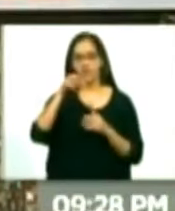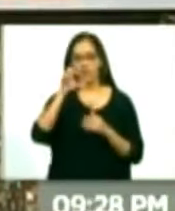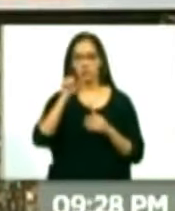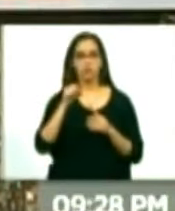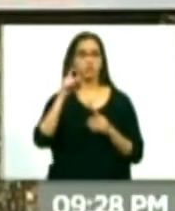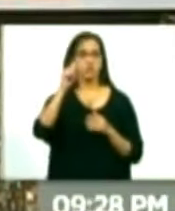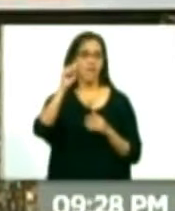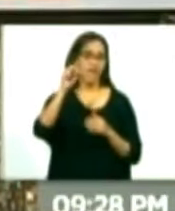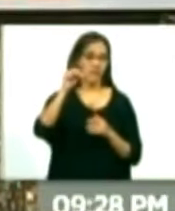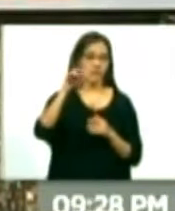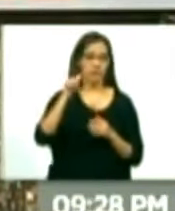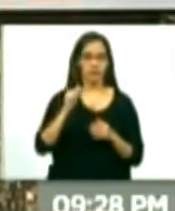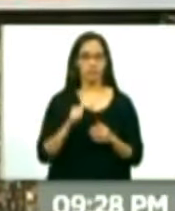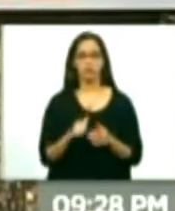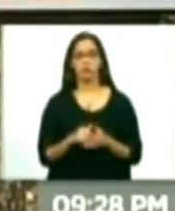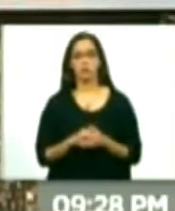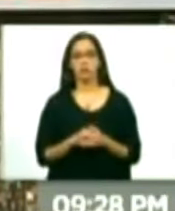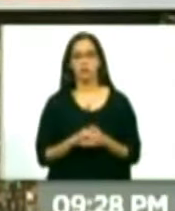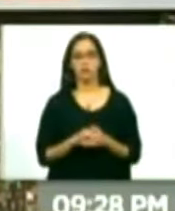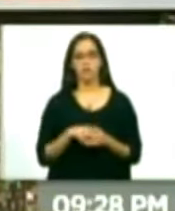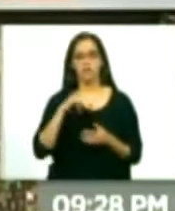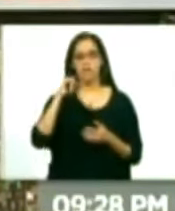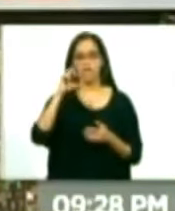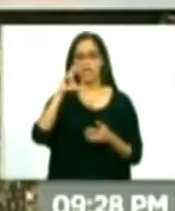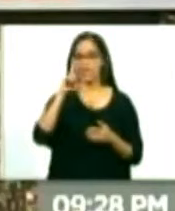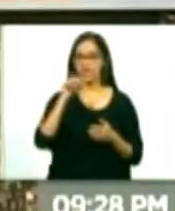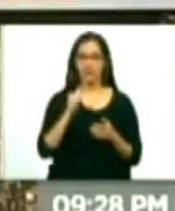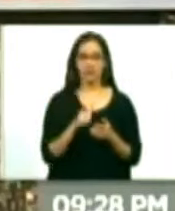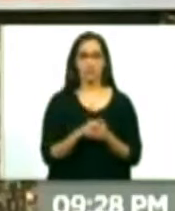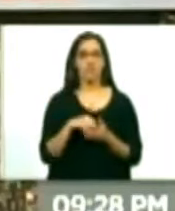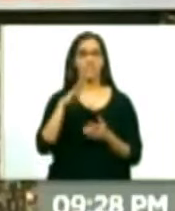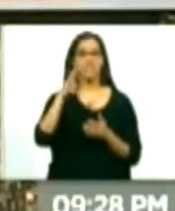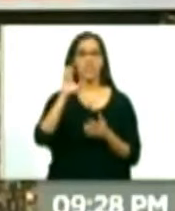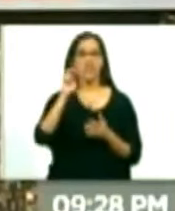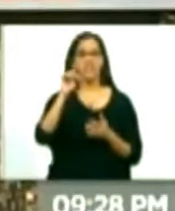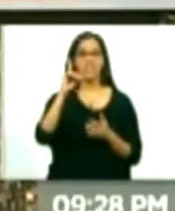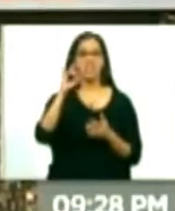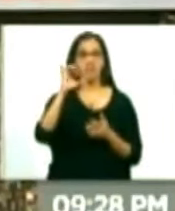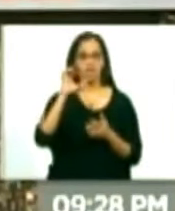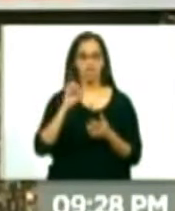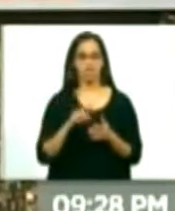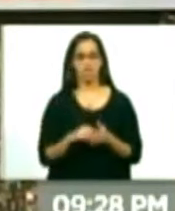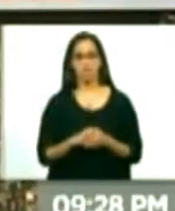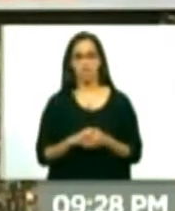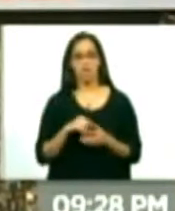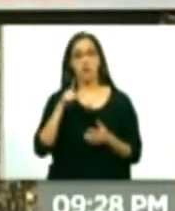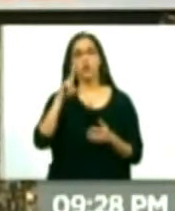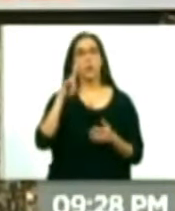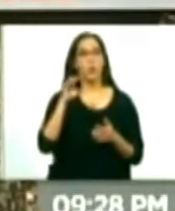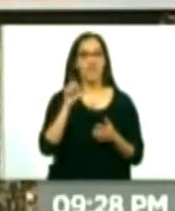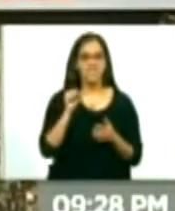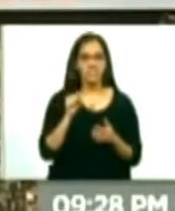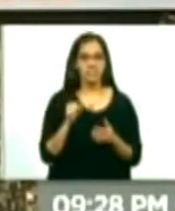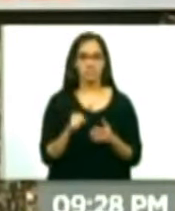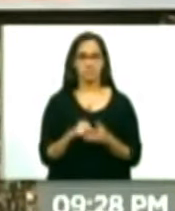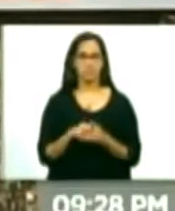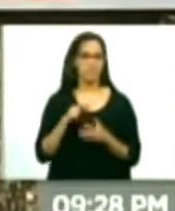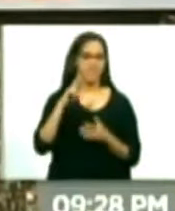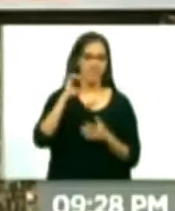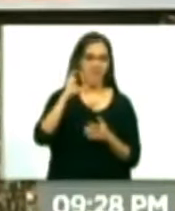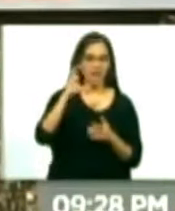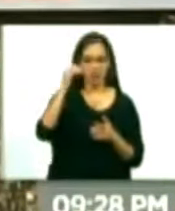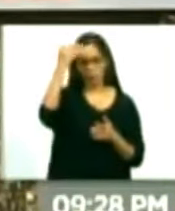Tania, está Ilenia, está Benavides, está Luis Reyes, Ricardo está ahí